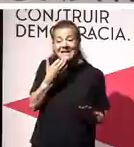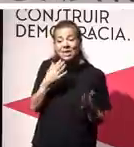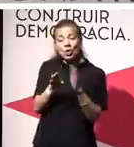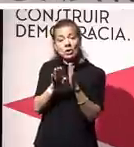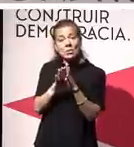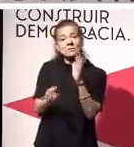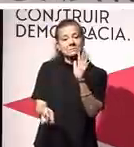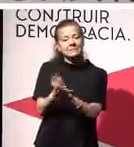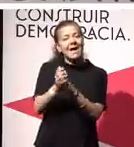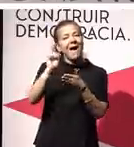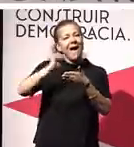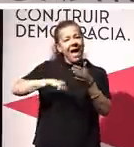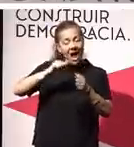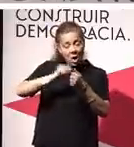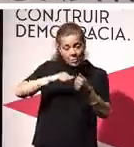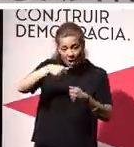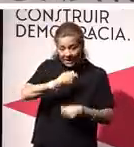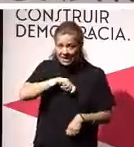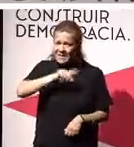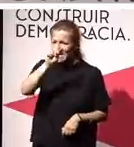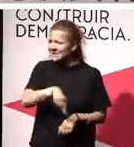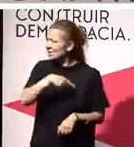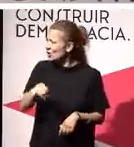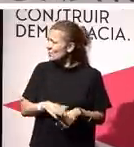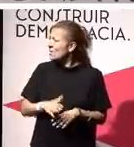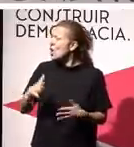seguir produciendo aluminio en España o no. Todo mi